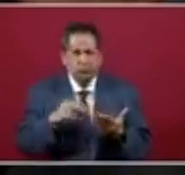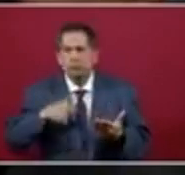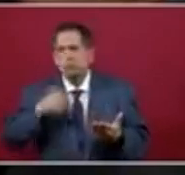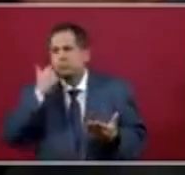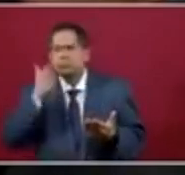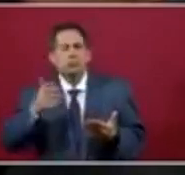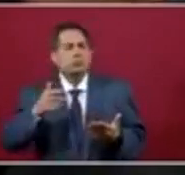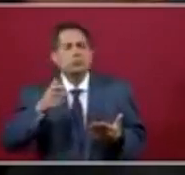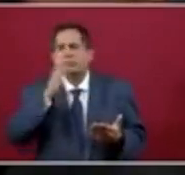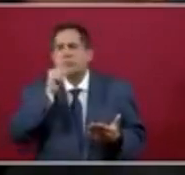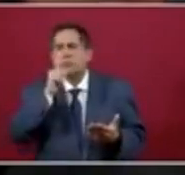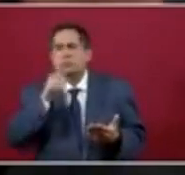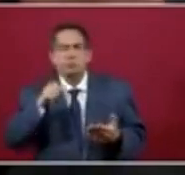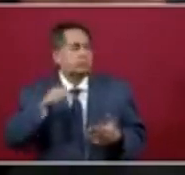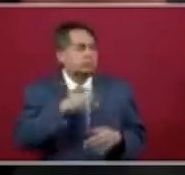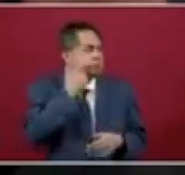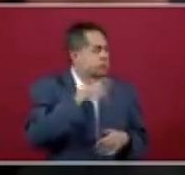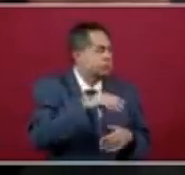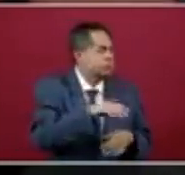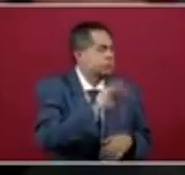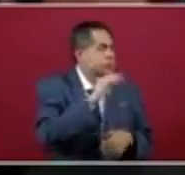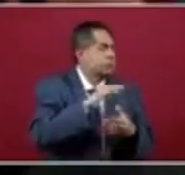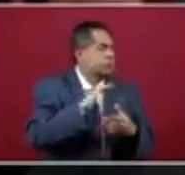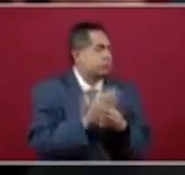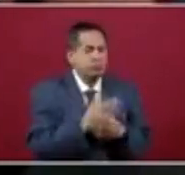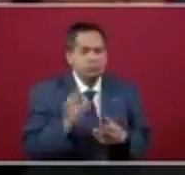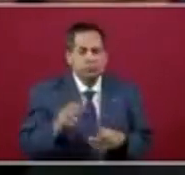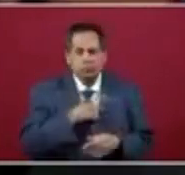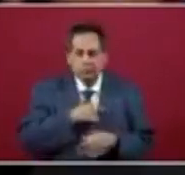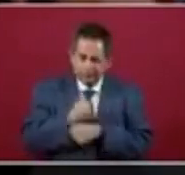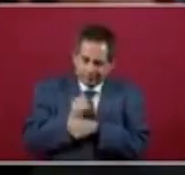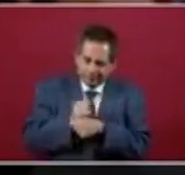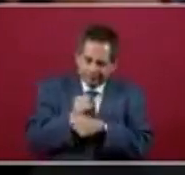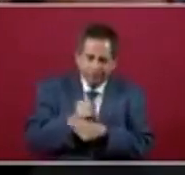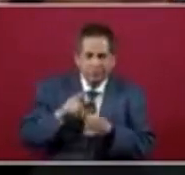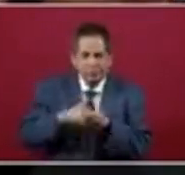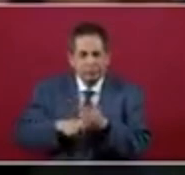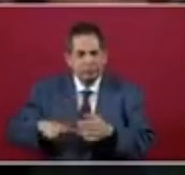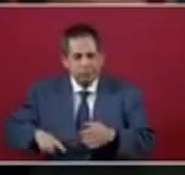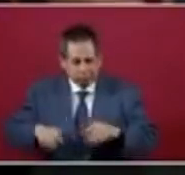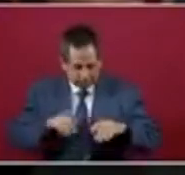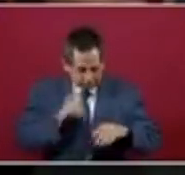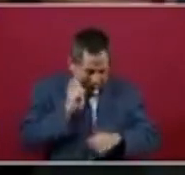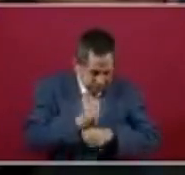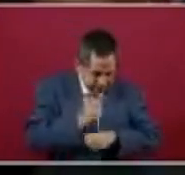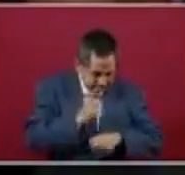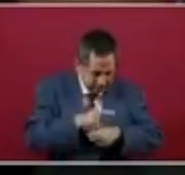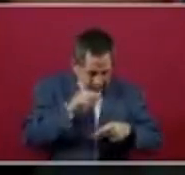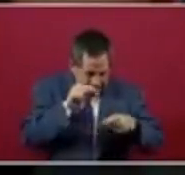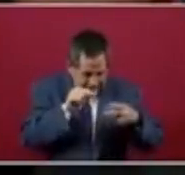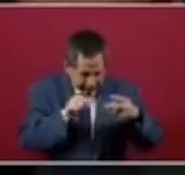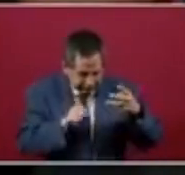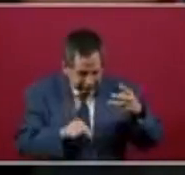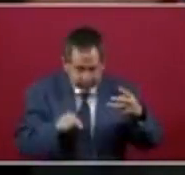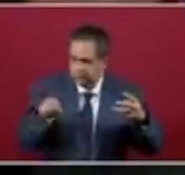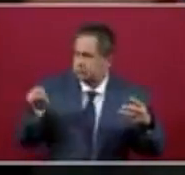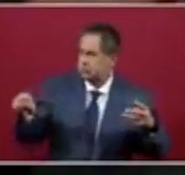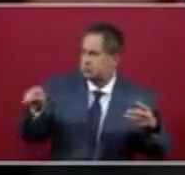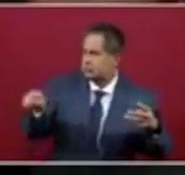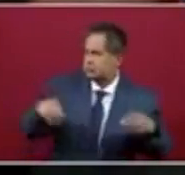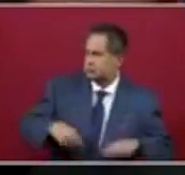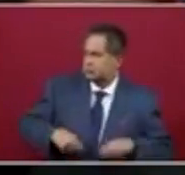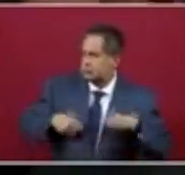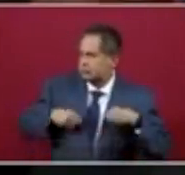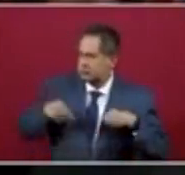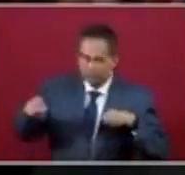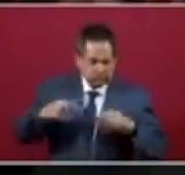Rodríguez. ¿Me explico? O sea, tendría que ser una investigación por parte del Estado, identificar a personas que están vivas y que hayan estado en